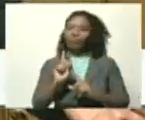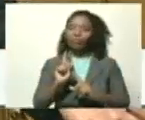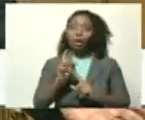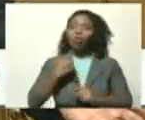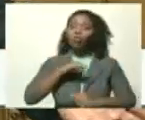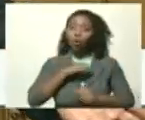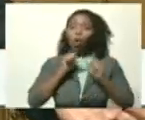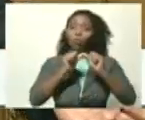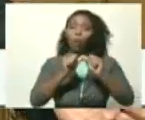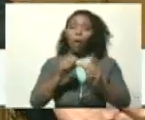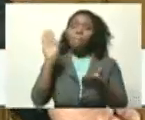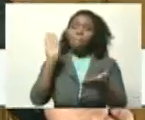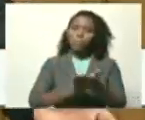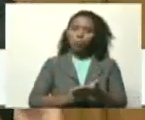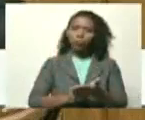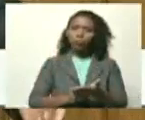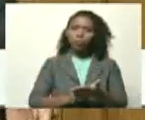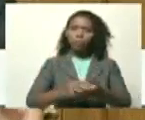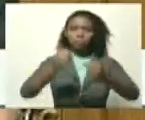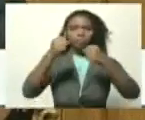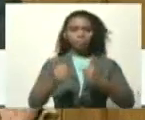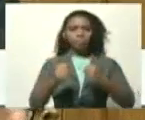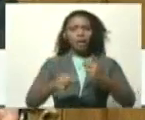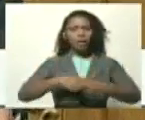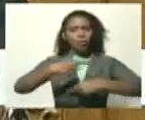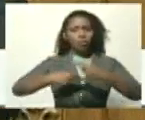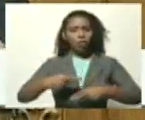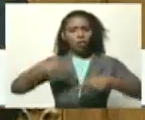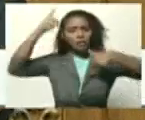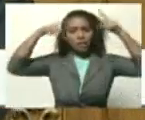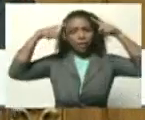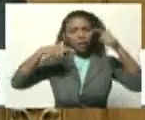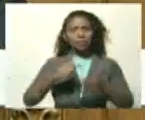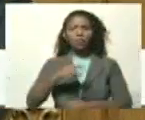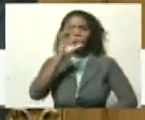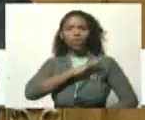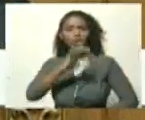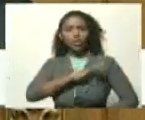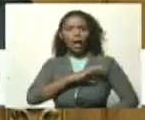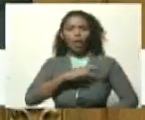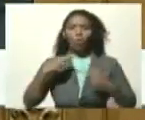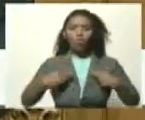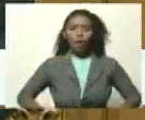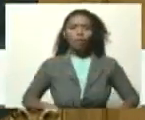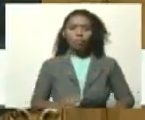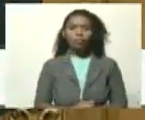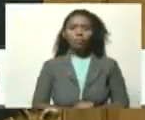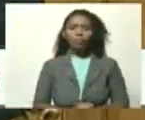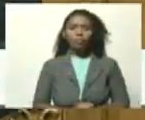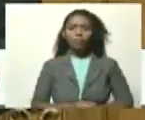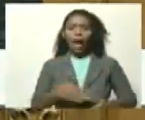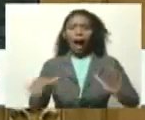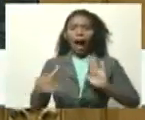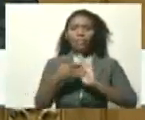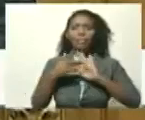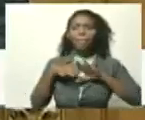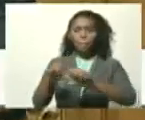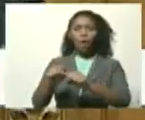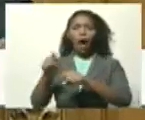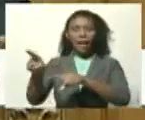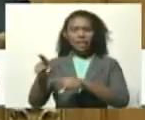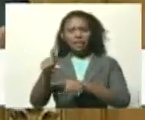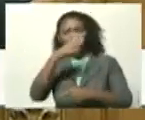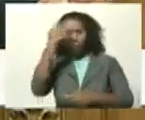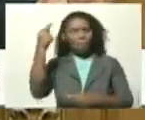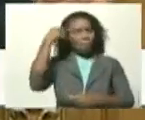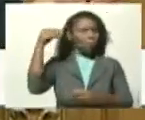Nosotros seguiremos en nuestra posición firme, revolucionaria, chavista, socialista, humanista, antiimperialista. De ahí no nos saca a nosotros